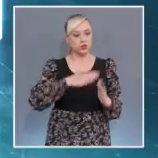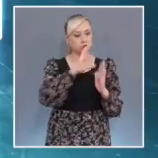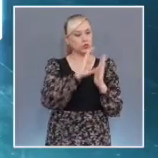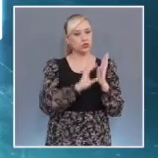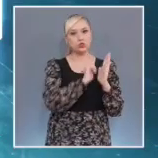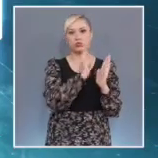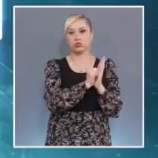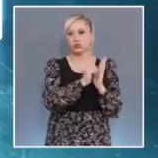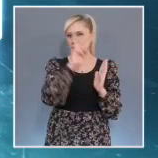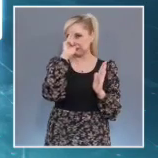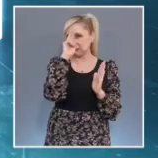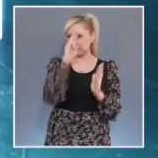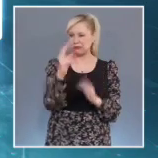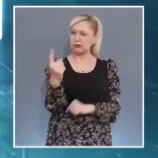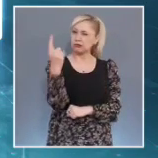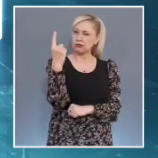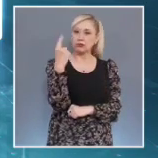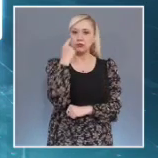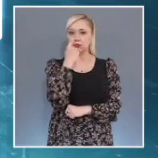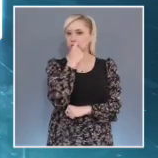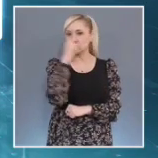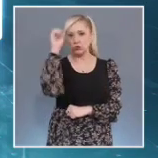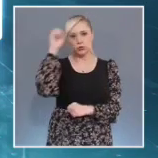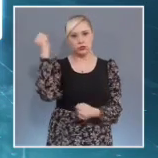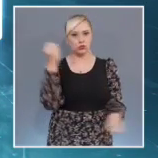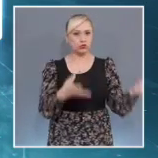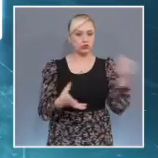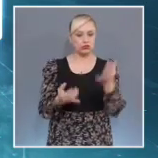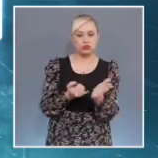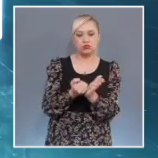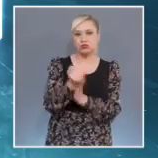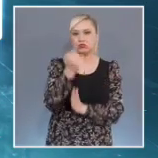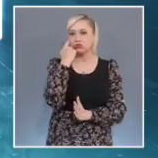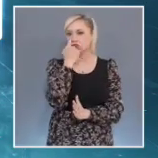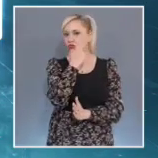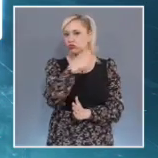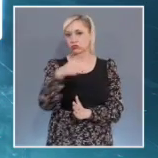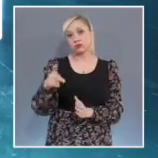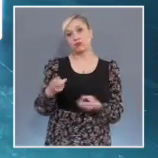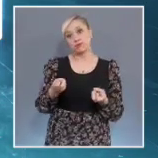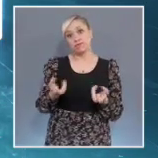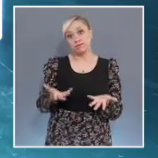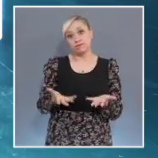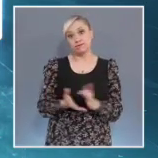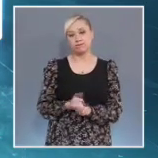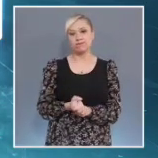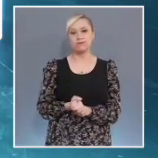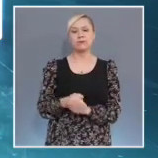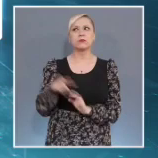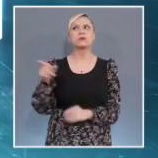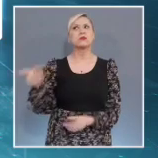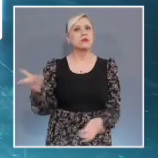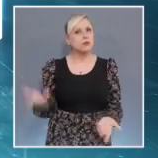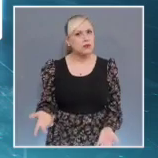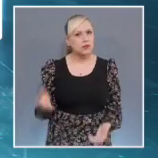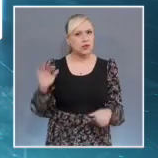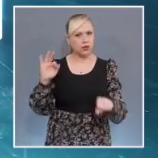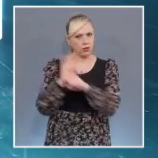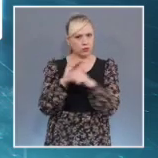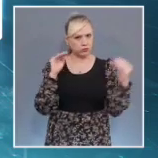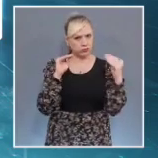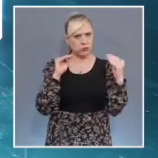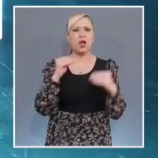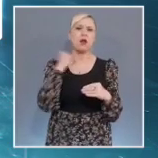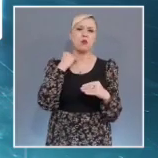La primera sala determinó que el defensor puede delegar en otro abogado facultades amplias para interponer